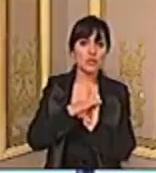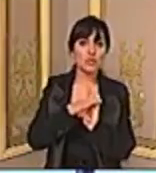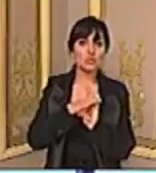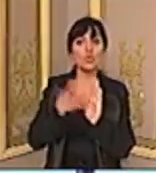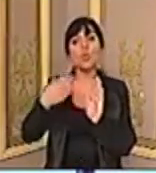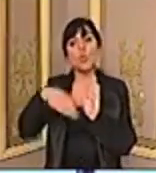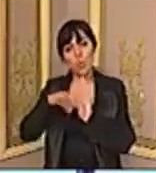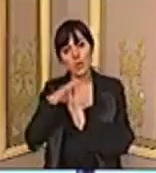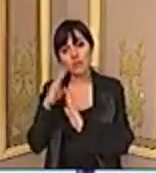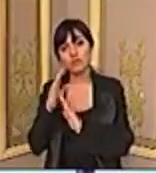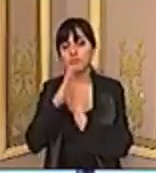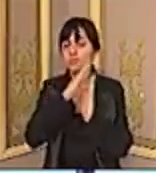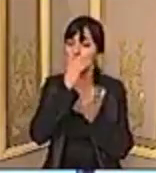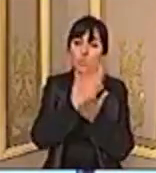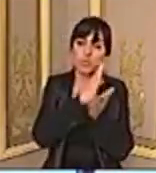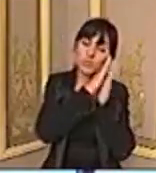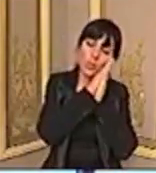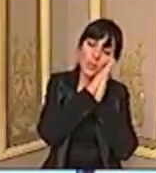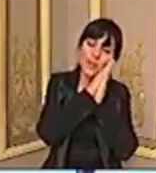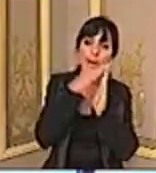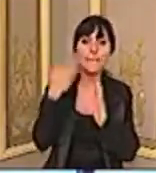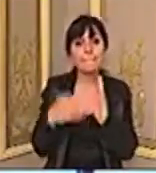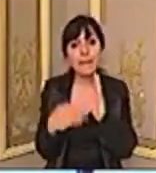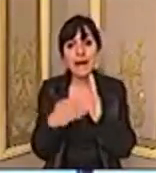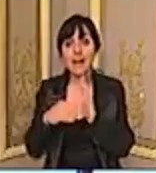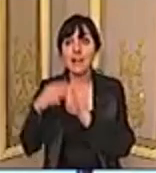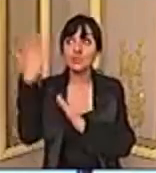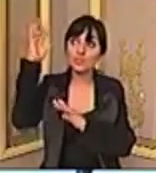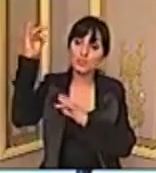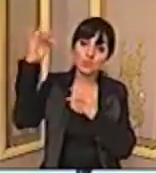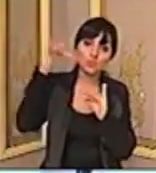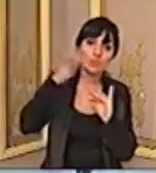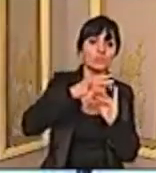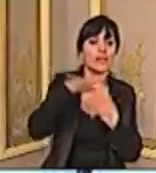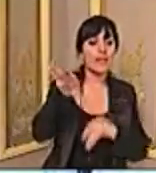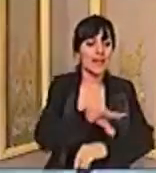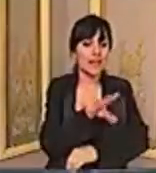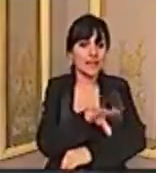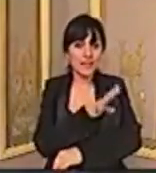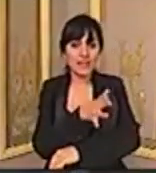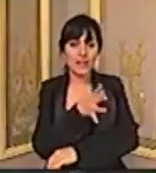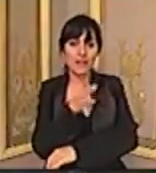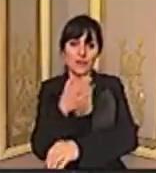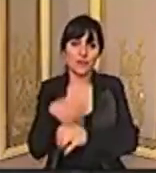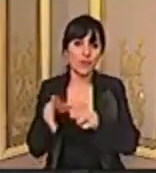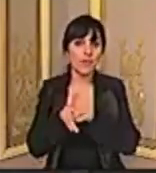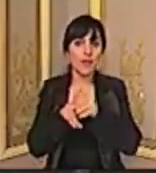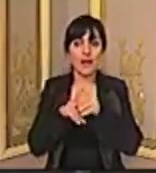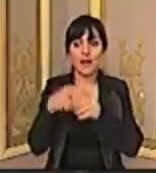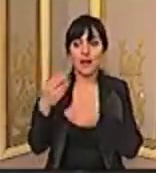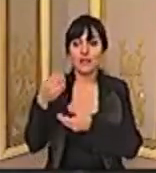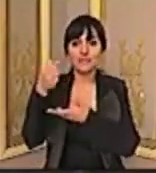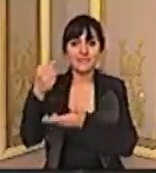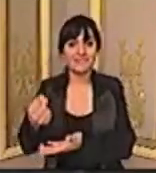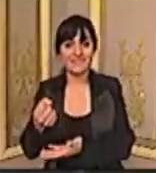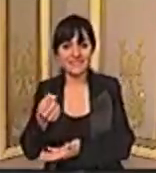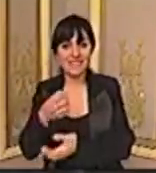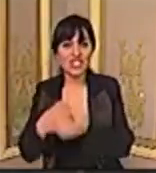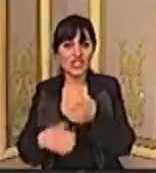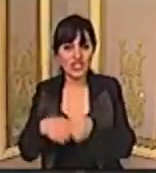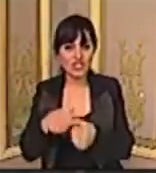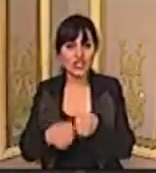con baño desde calentadores solares estufas ecológicas electrificación no convencional producto lácteo módulos